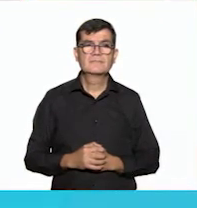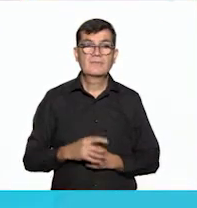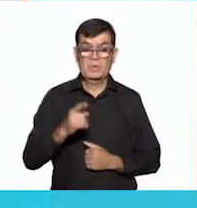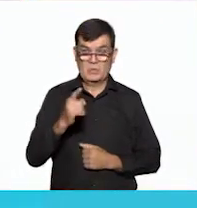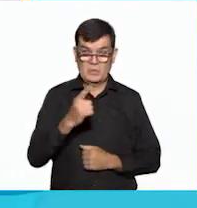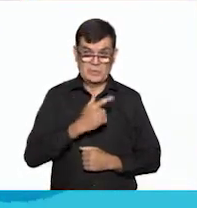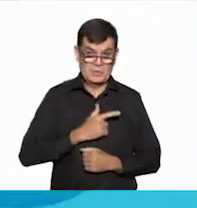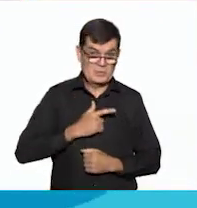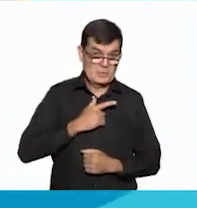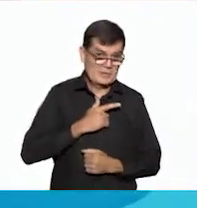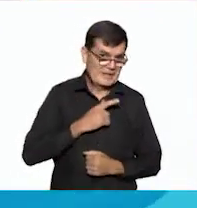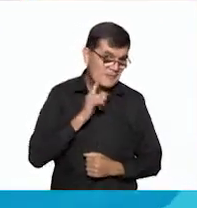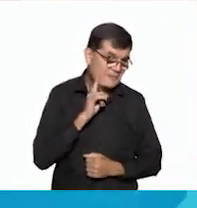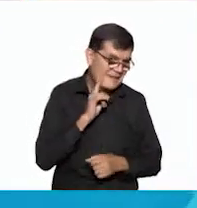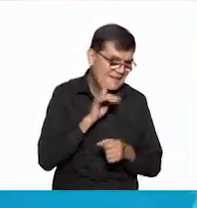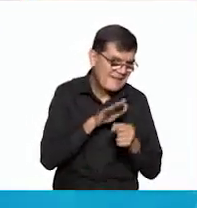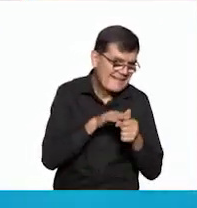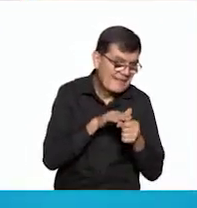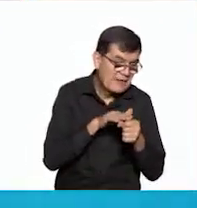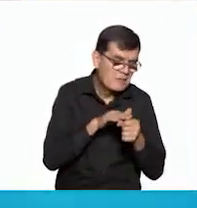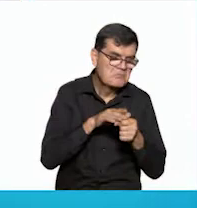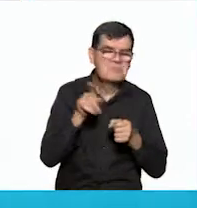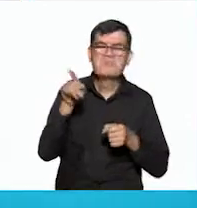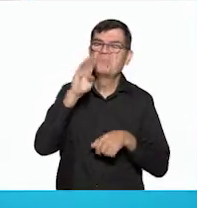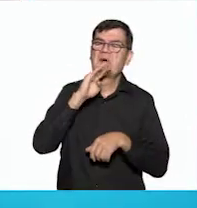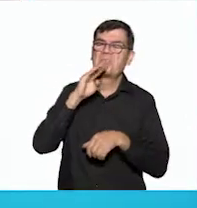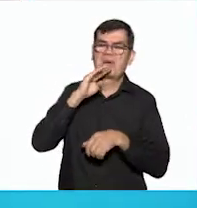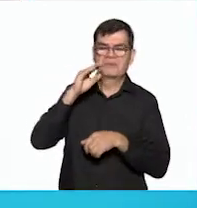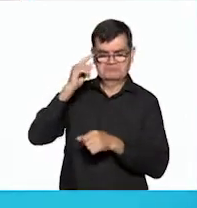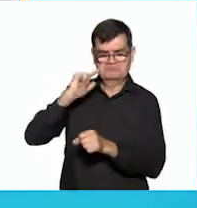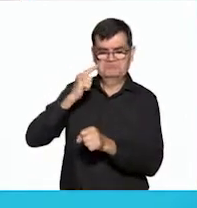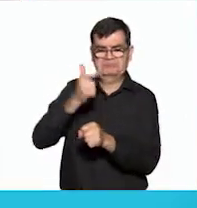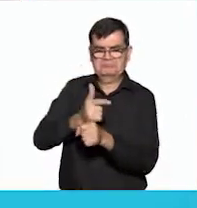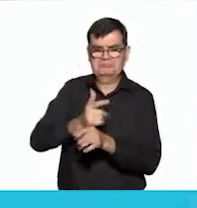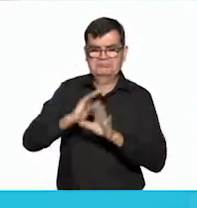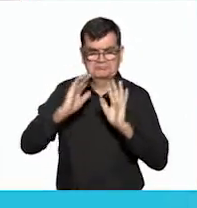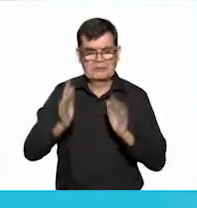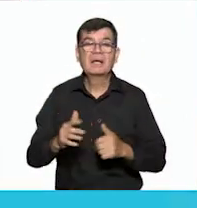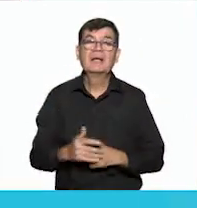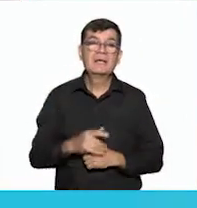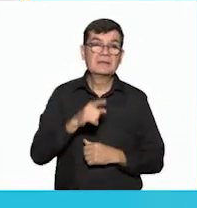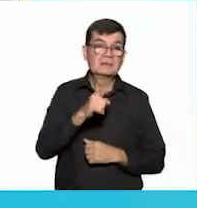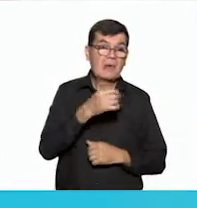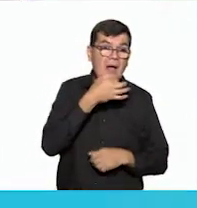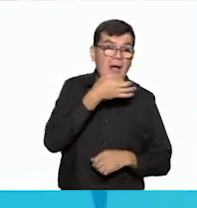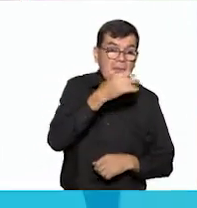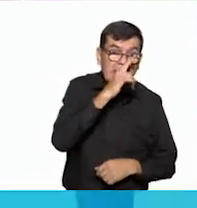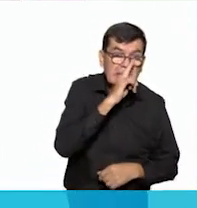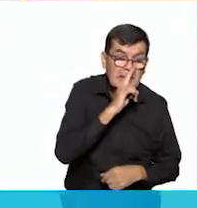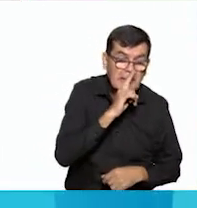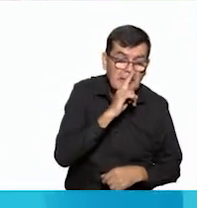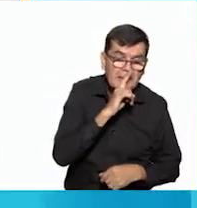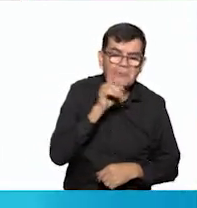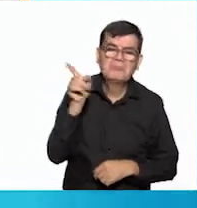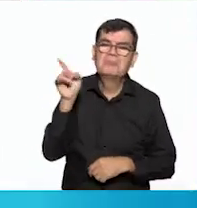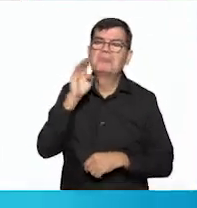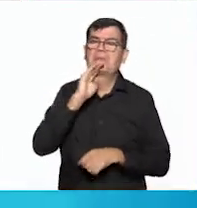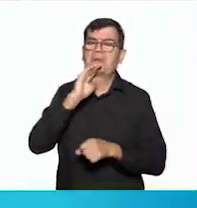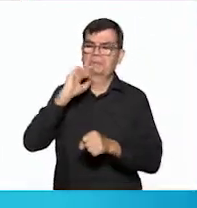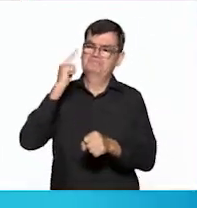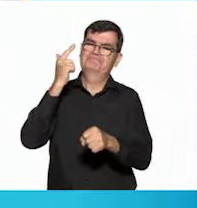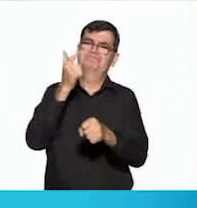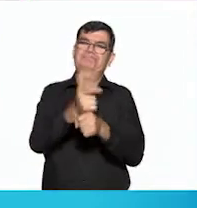Si te gusta una chavita, ya lo sabe tu mamá. Si dijiste una mentira, ya